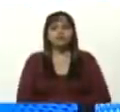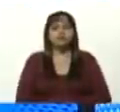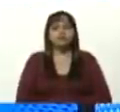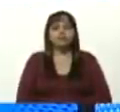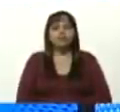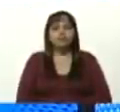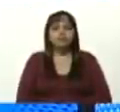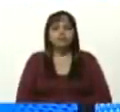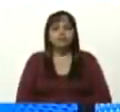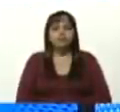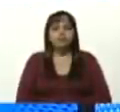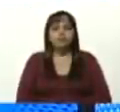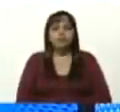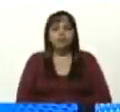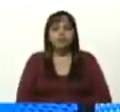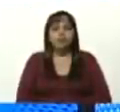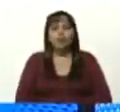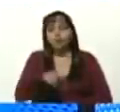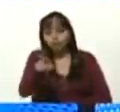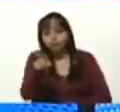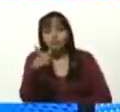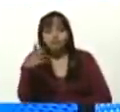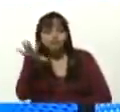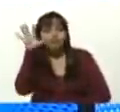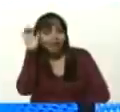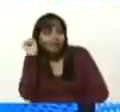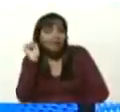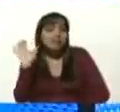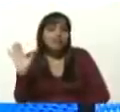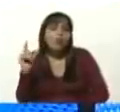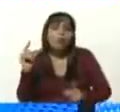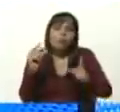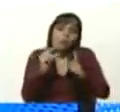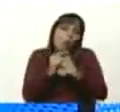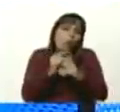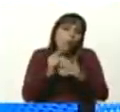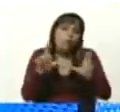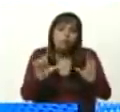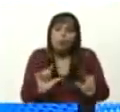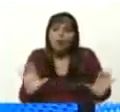A buen entendedor, pocas palabras se dice, ¿verdad?